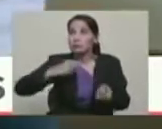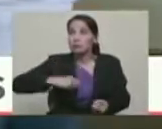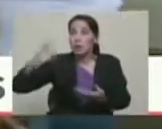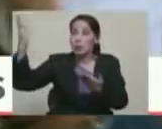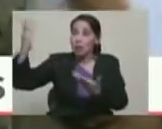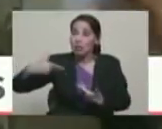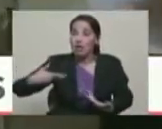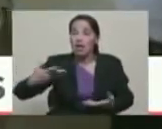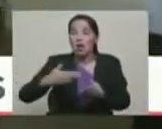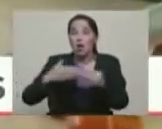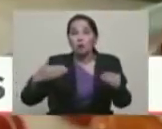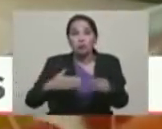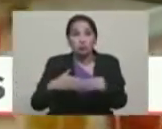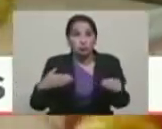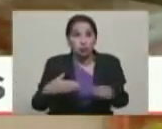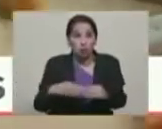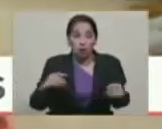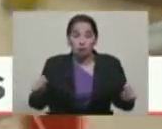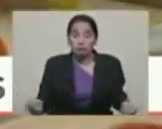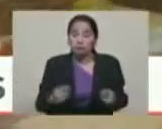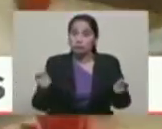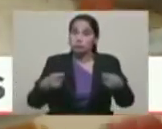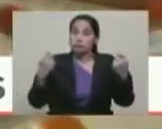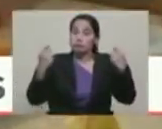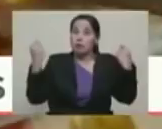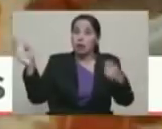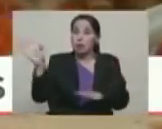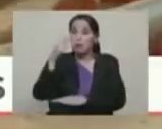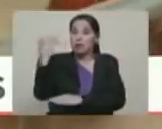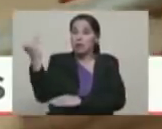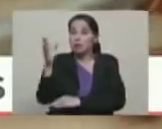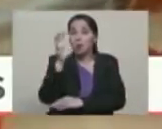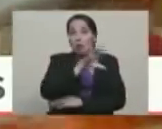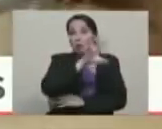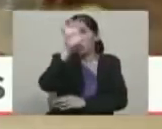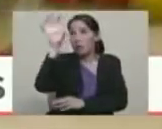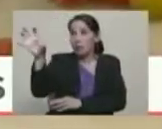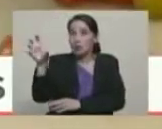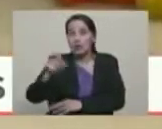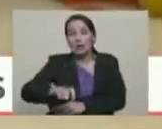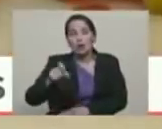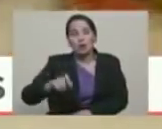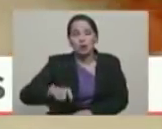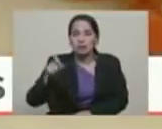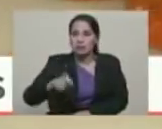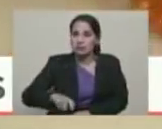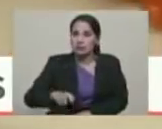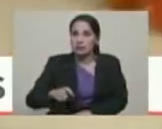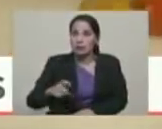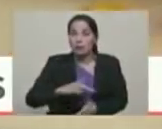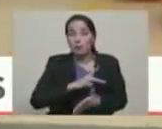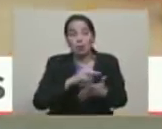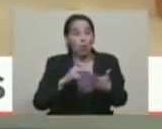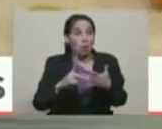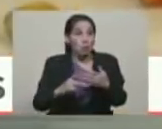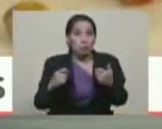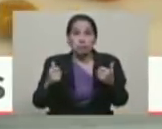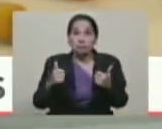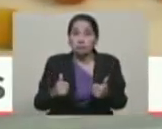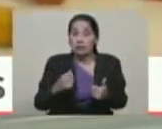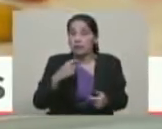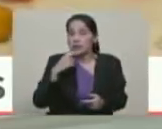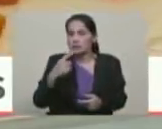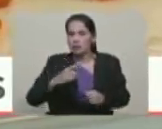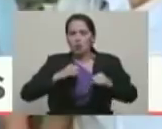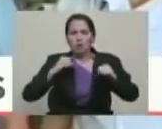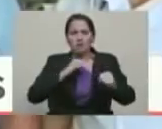y de esta manera también poder levantar la bandera de Venezuela en otras patrias donde requieran de este producto maravilloso. Desde aquí decimos con